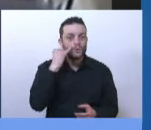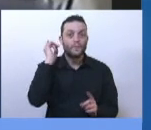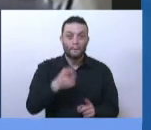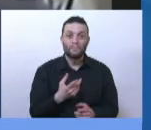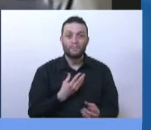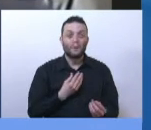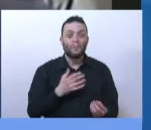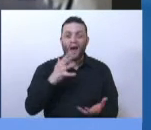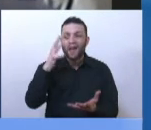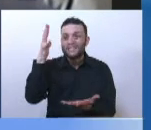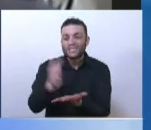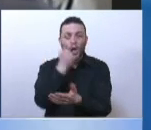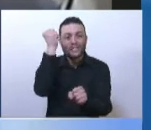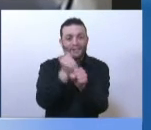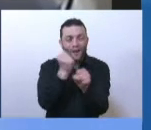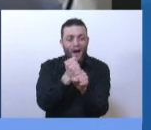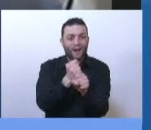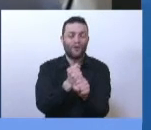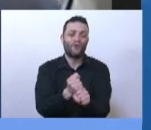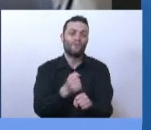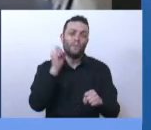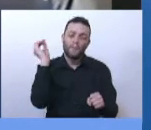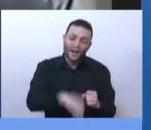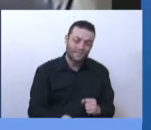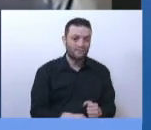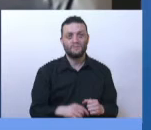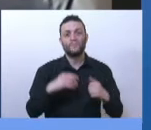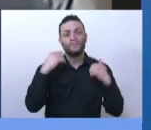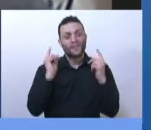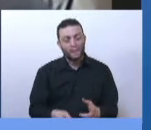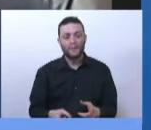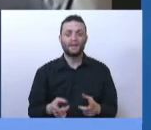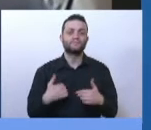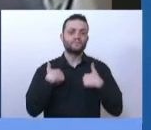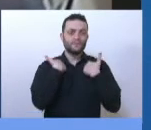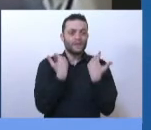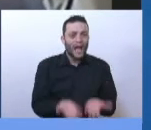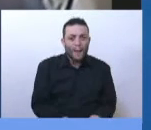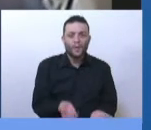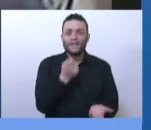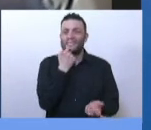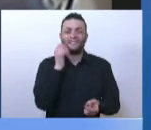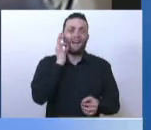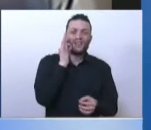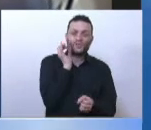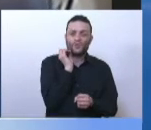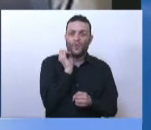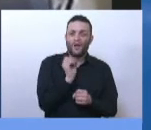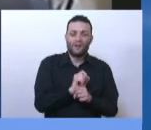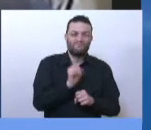los productos y el aprovechamiento de los excedentes azucareros. Por eso,